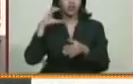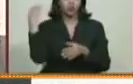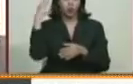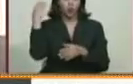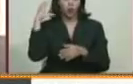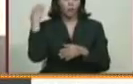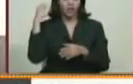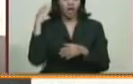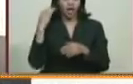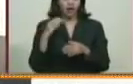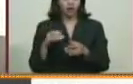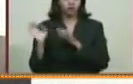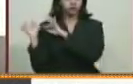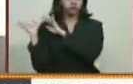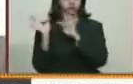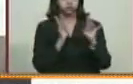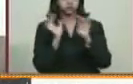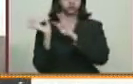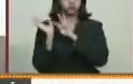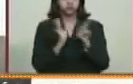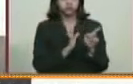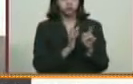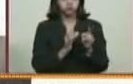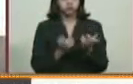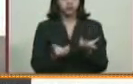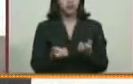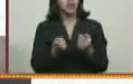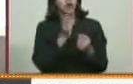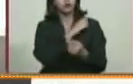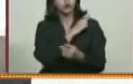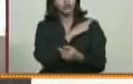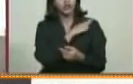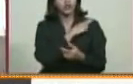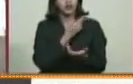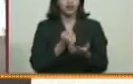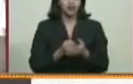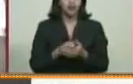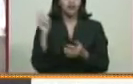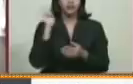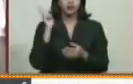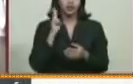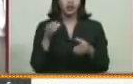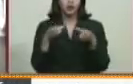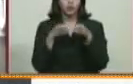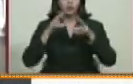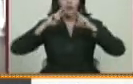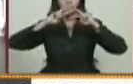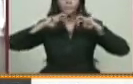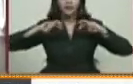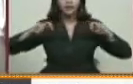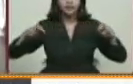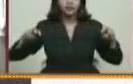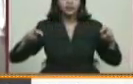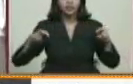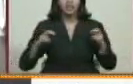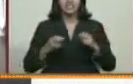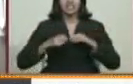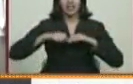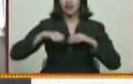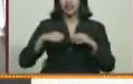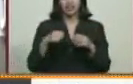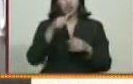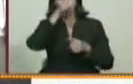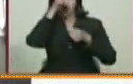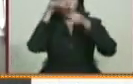se empezó a decir que las autoridades en Venezuela, los cuerpos de investigación, estaban torturando y drogando